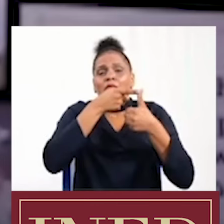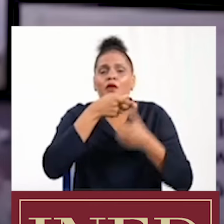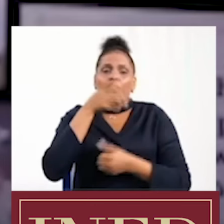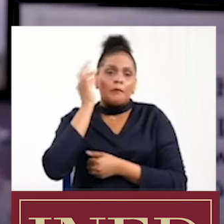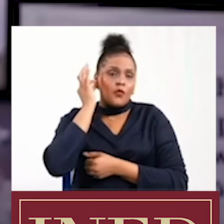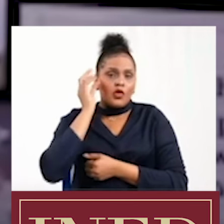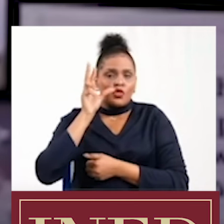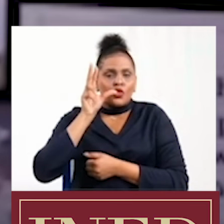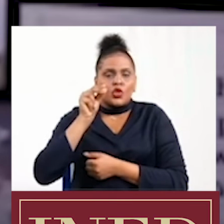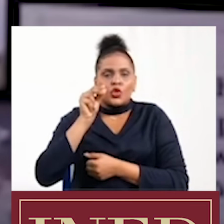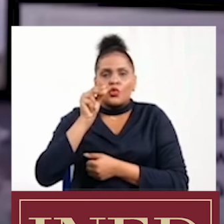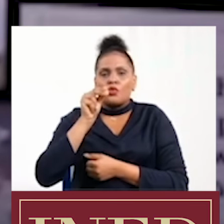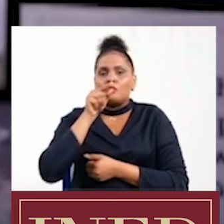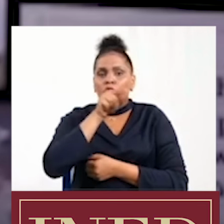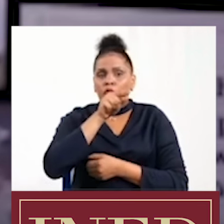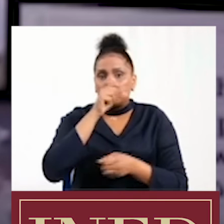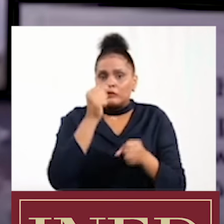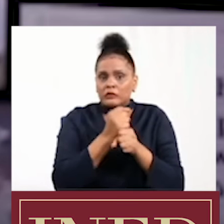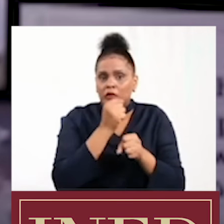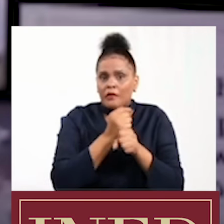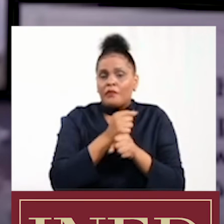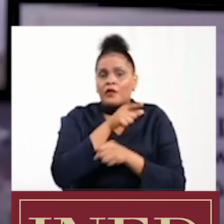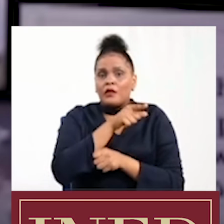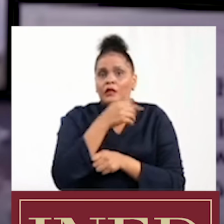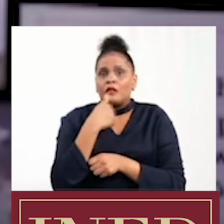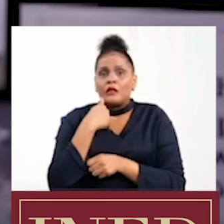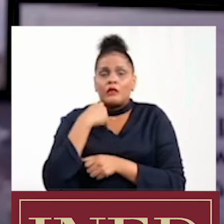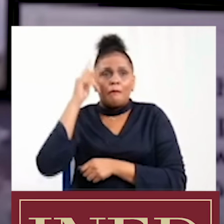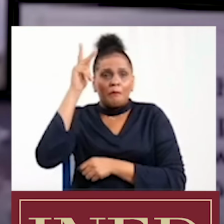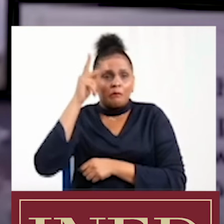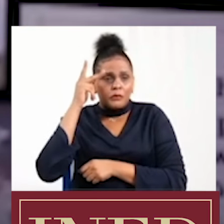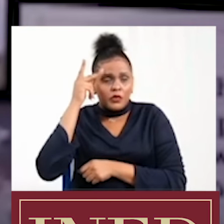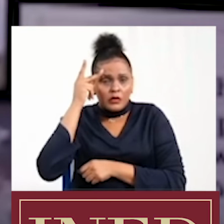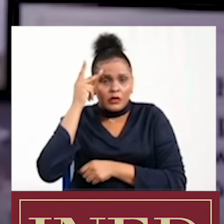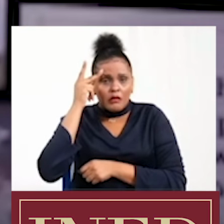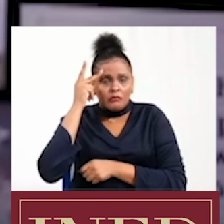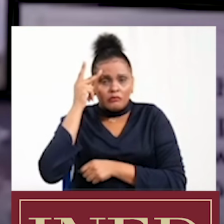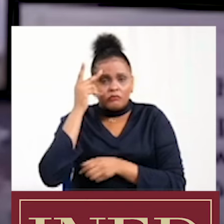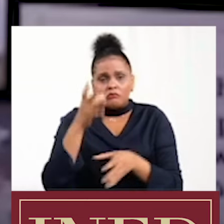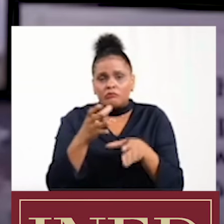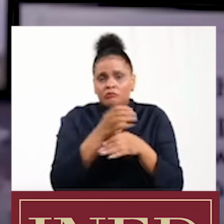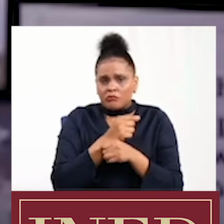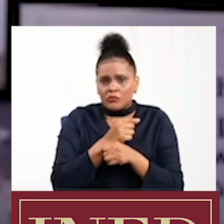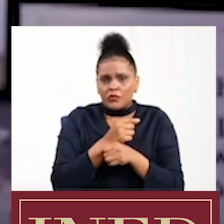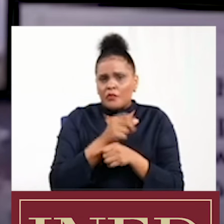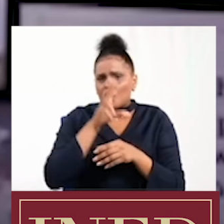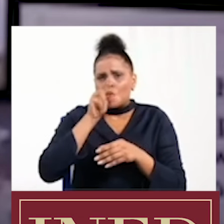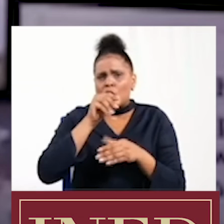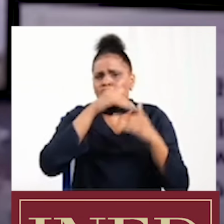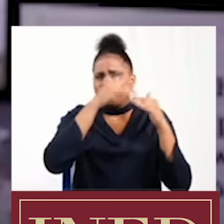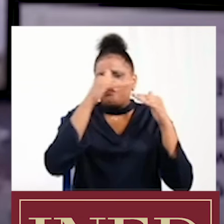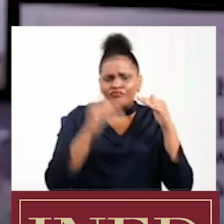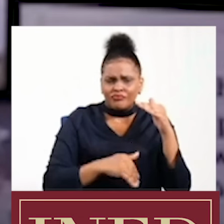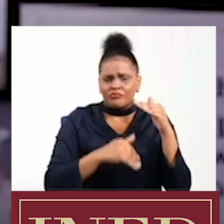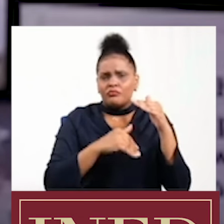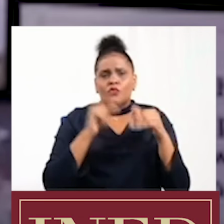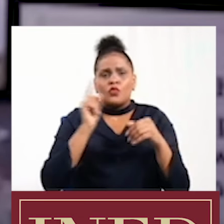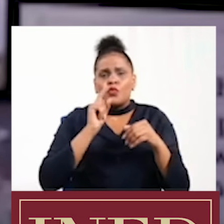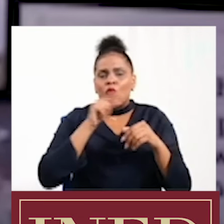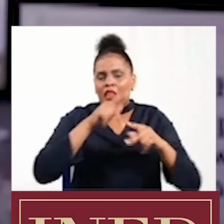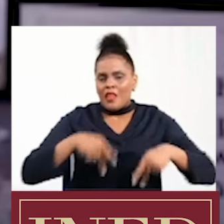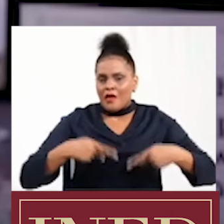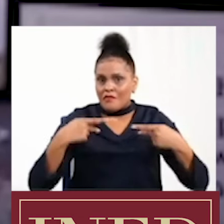no afecten su vocación política porque es muy difícil además tener digamos que tener